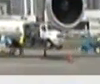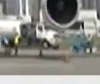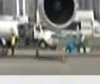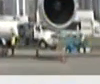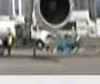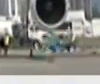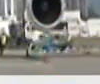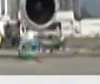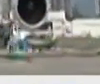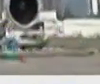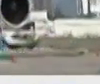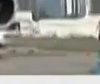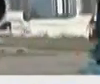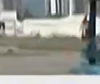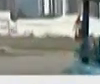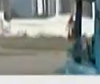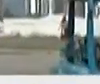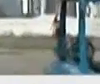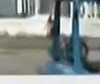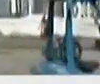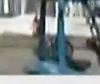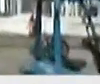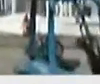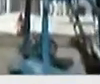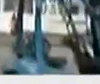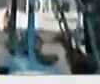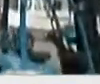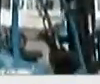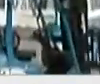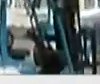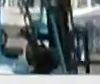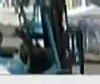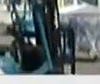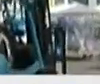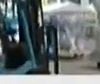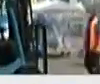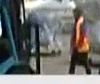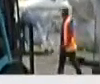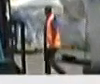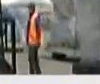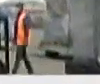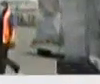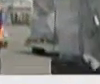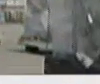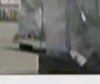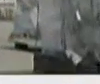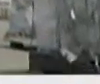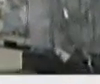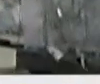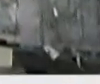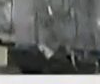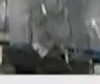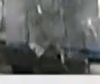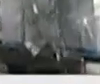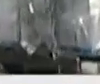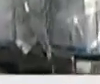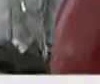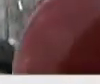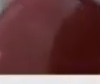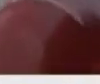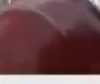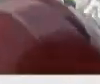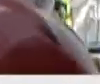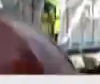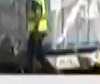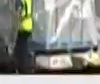educación virtual, entre comillas, por supuesto, porque se trata de algo que es de emergencia. Lo ideal en todo caso, en algún momento